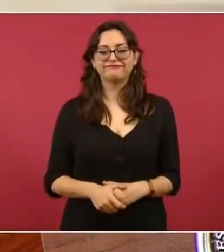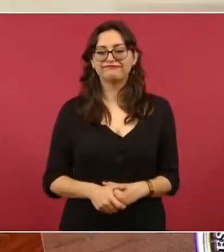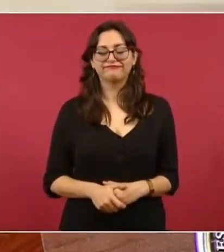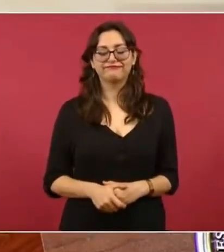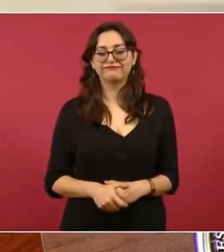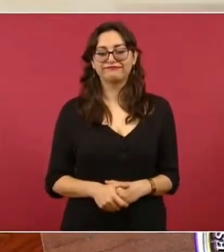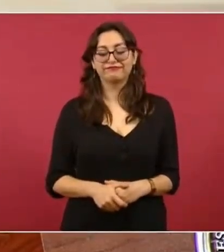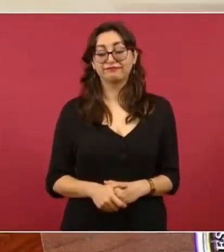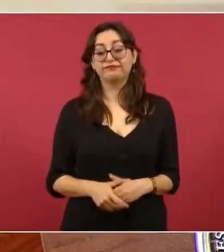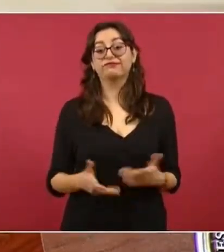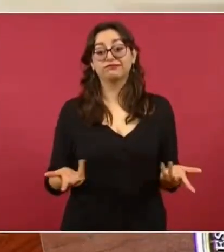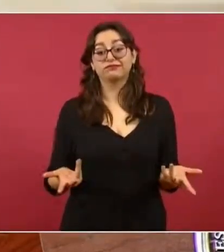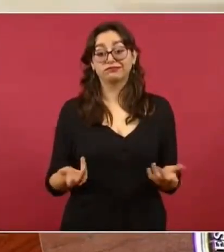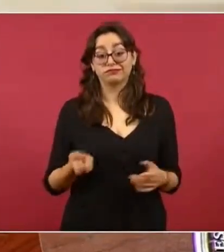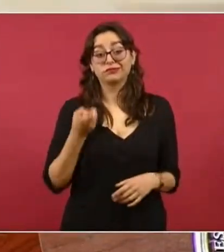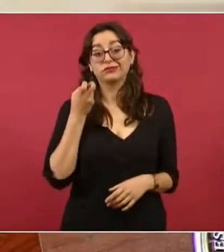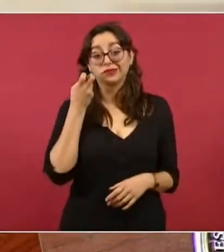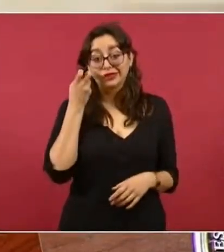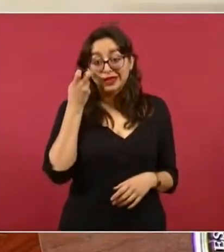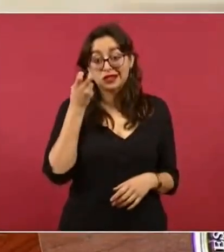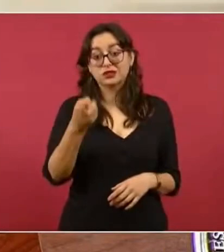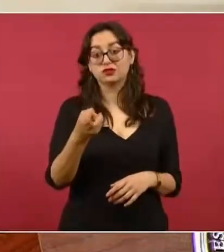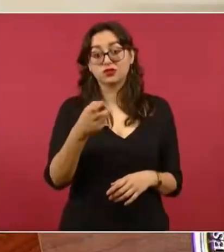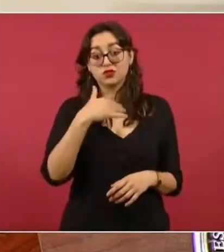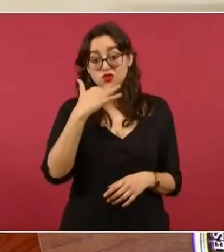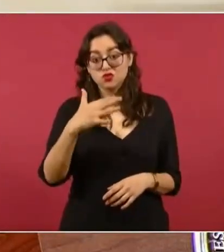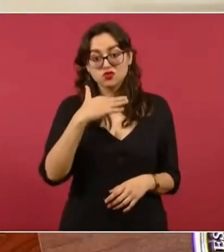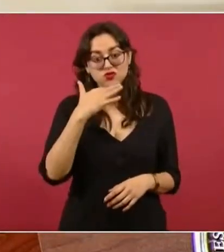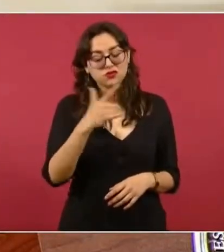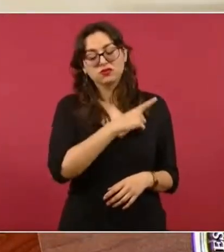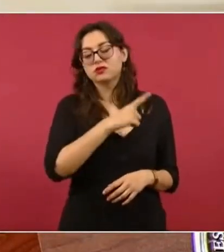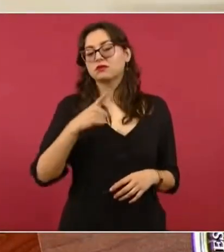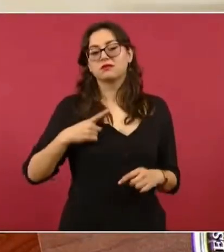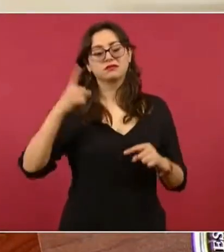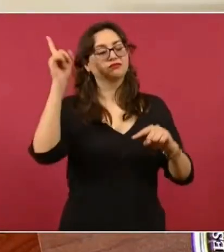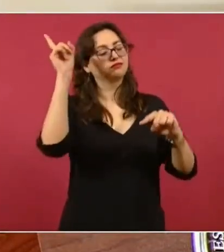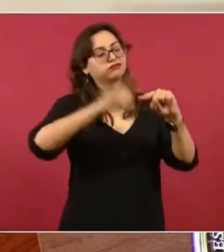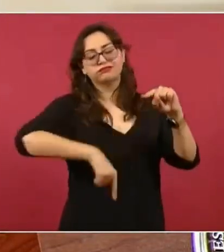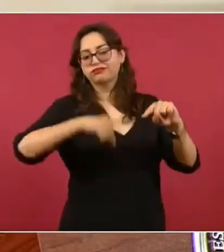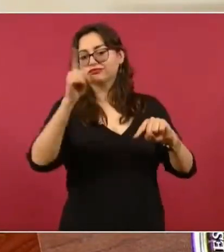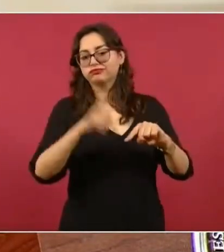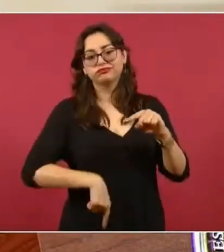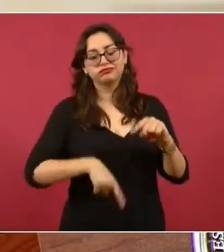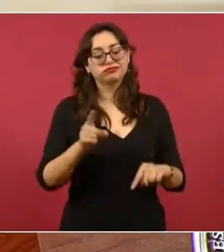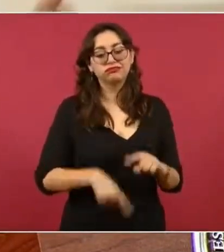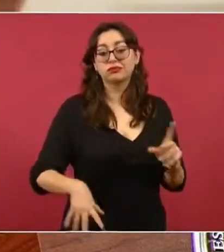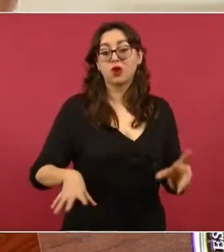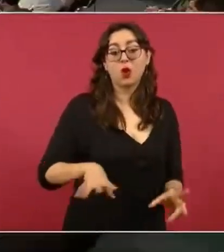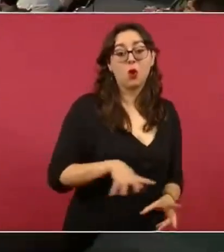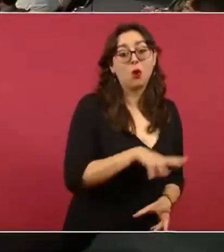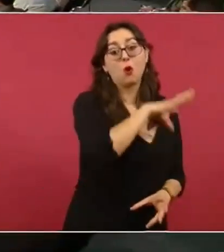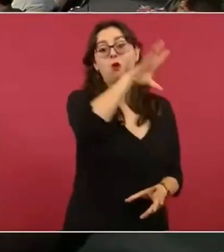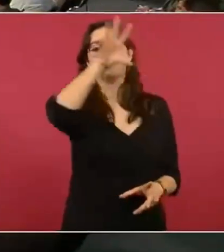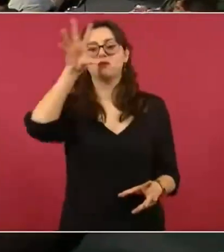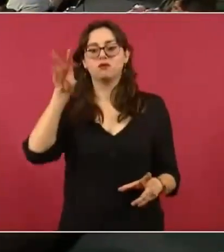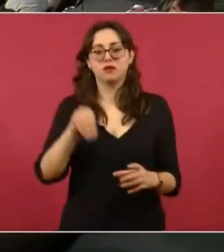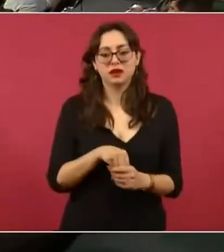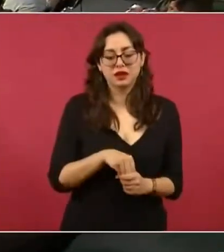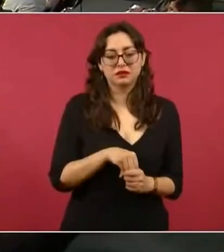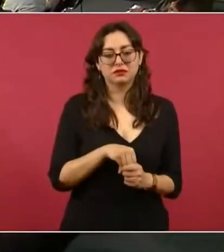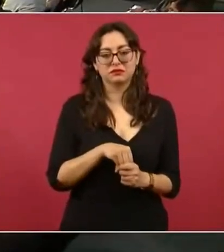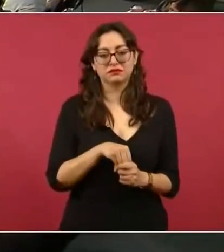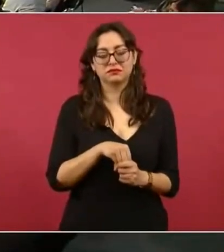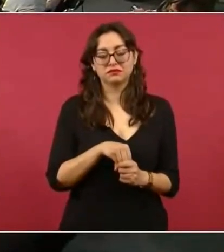Pues eso es lo que hay que combatir con todo. Entonces, esas